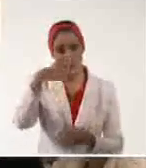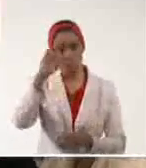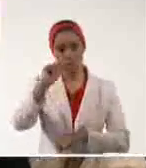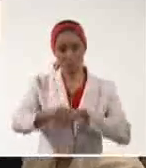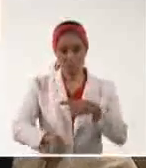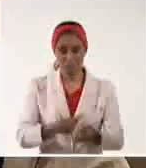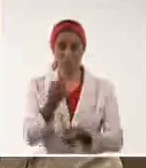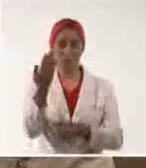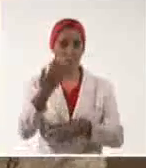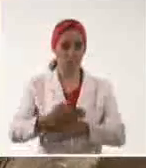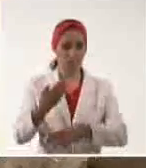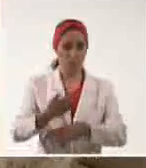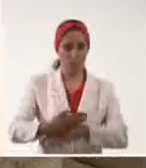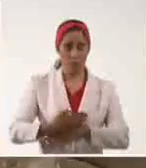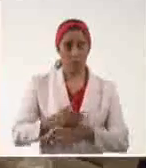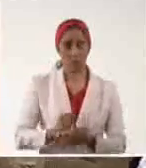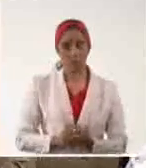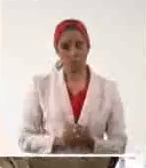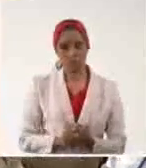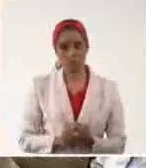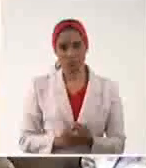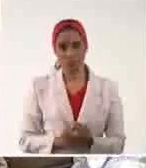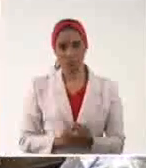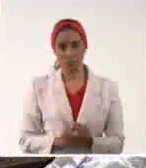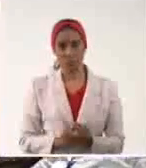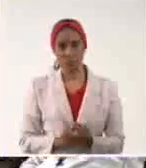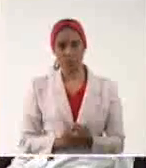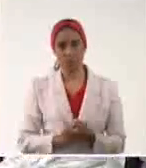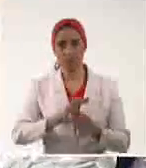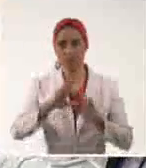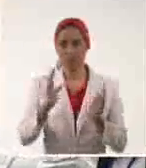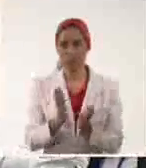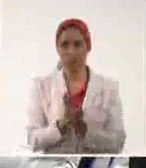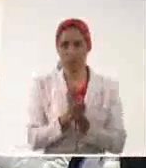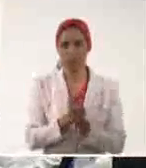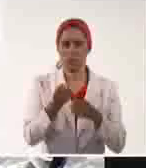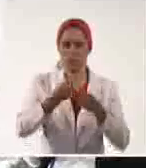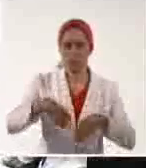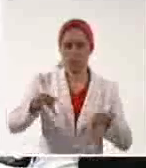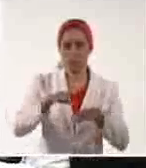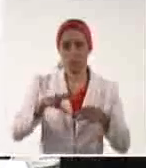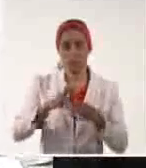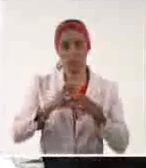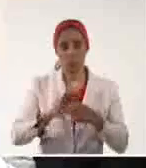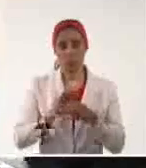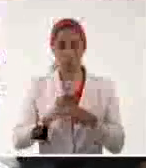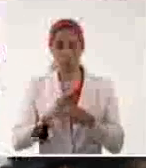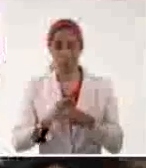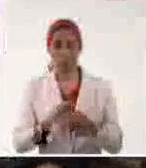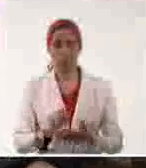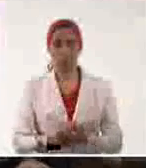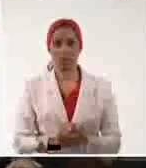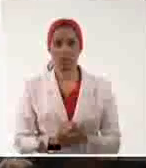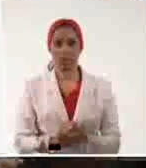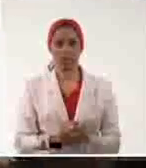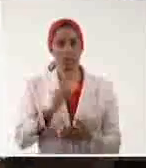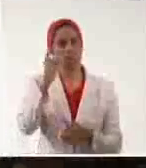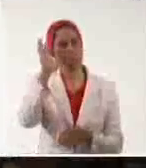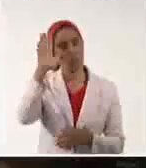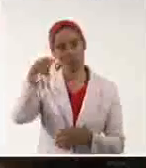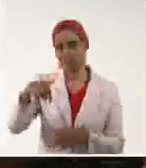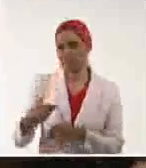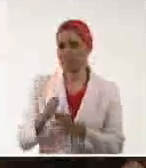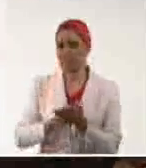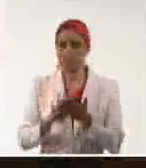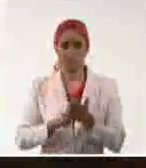bloqueo. La prepotencia imperial desprecia este apoyo global, vira la cara ante el reclamo